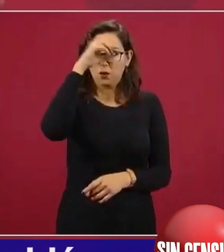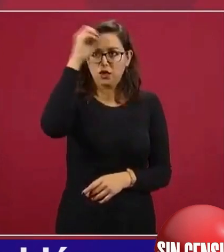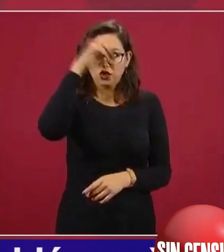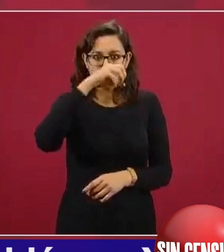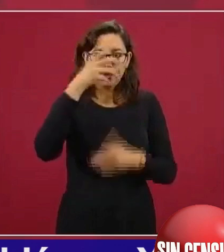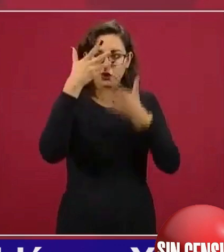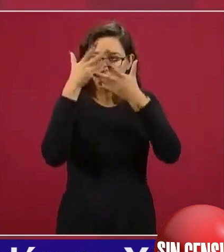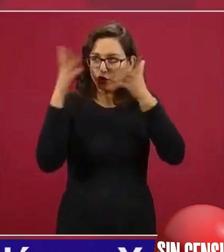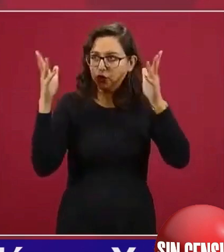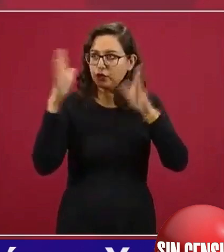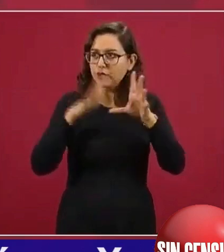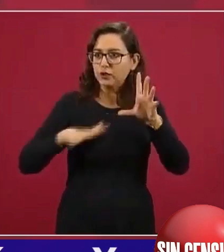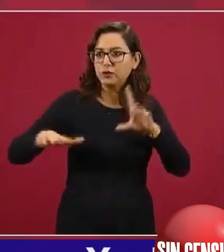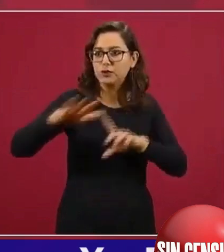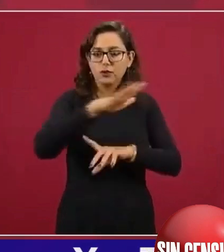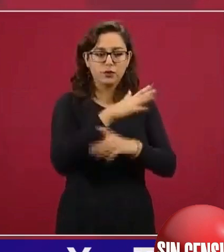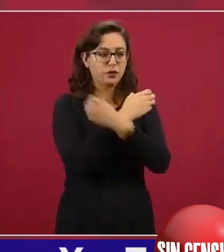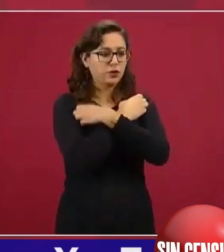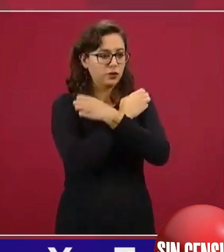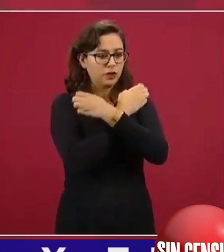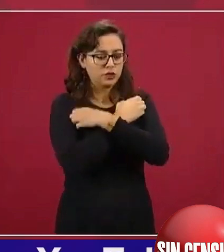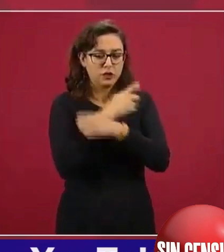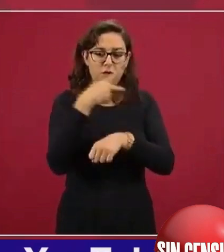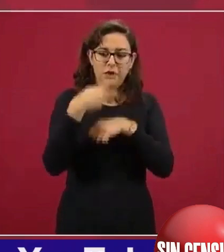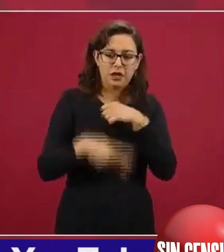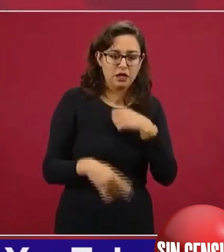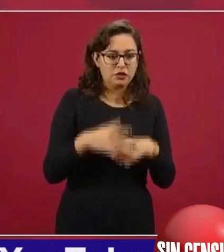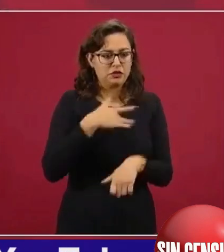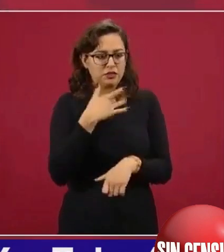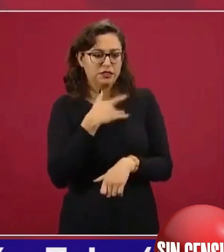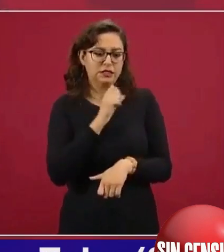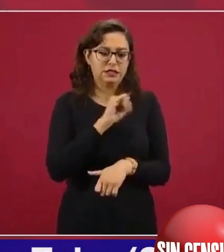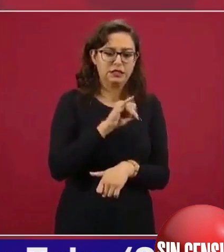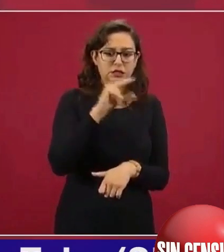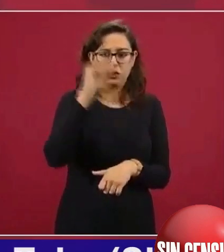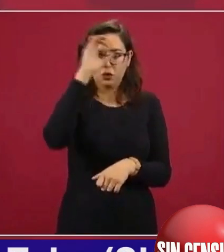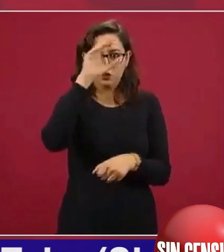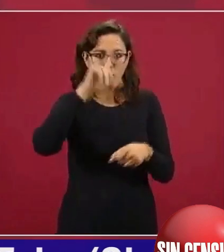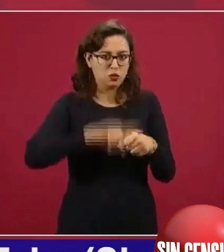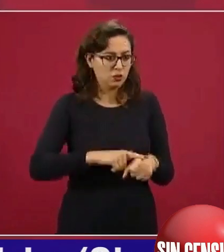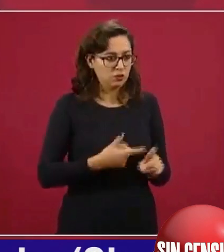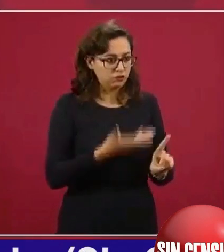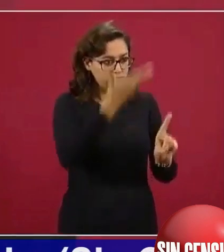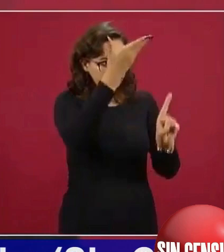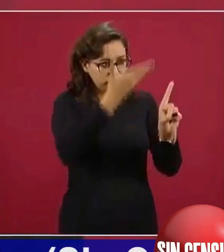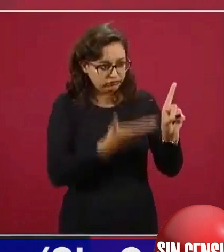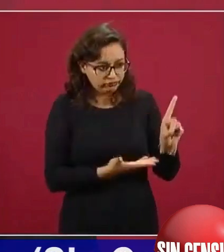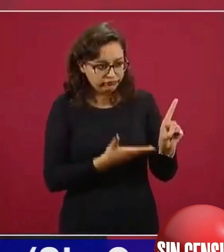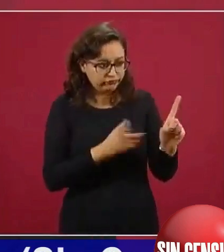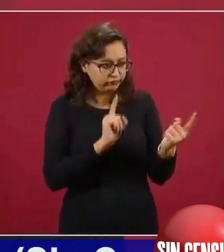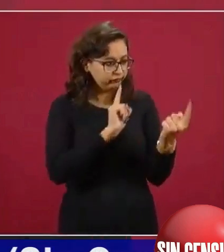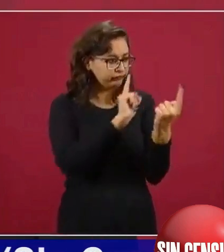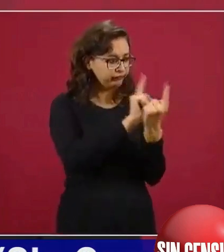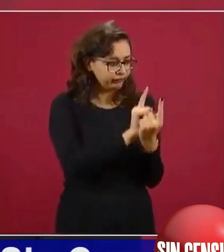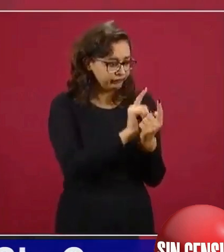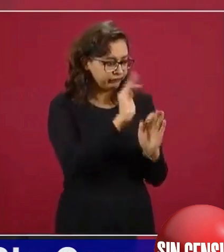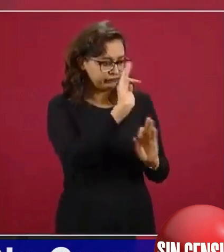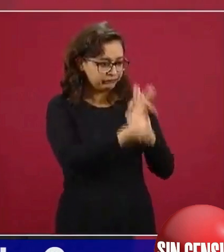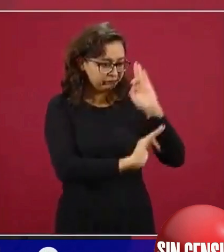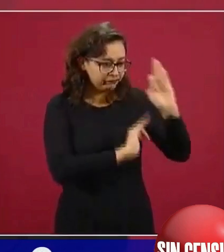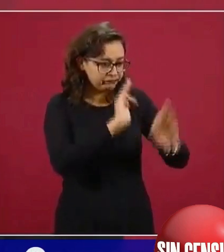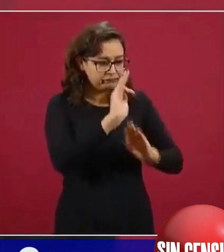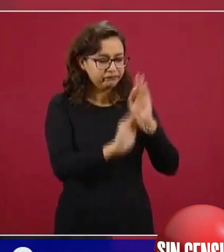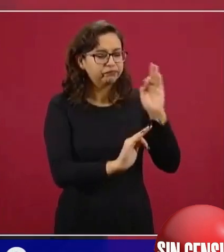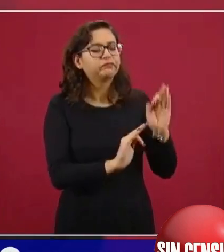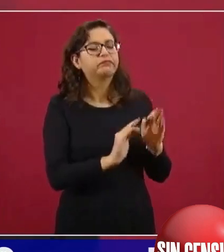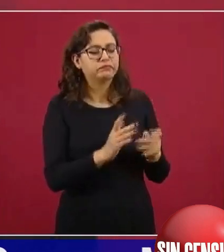su percepción del riesgo, su educación, su dimensión cultural, pero es una persona a la vez y uno puede llegar a